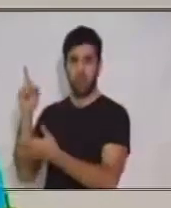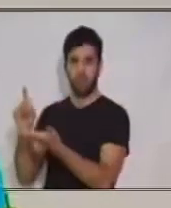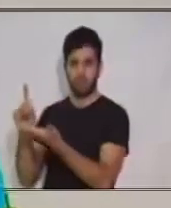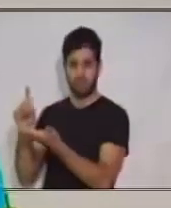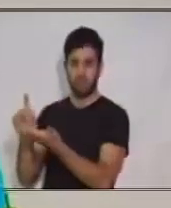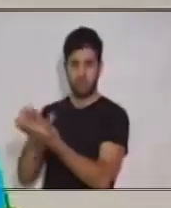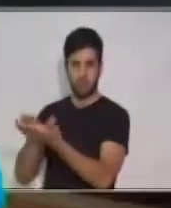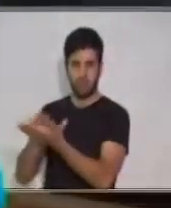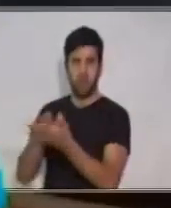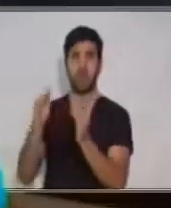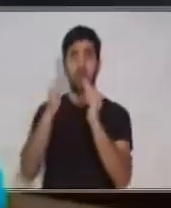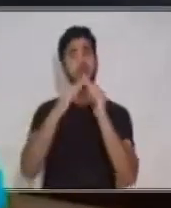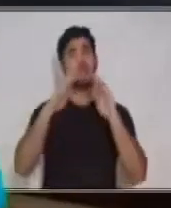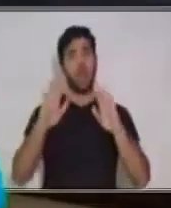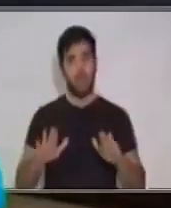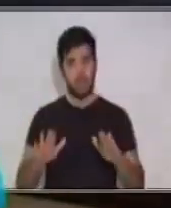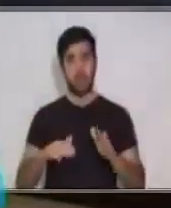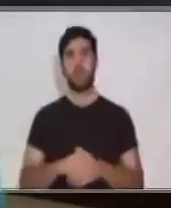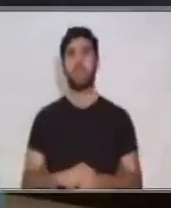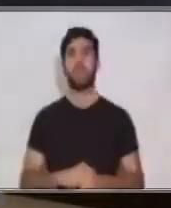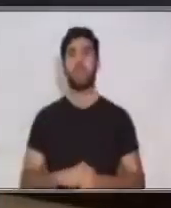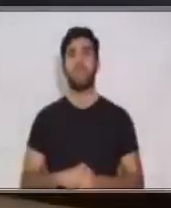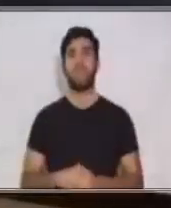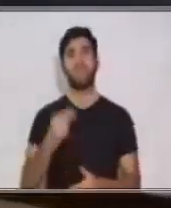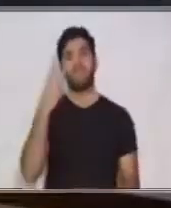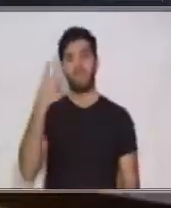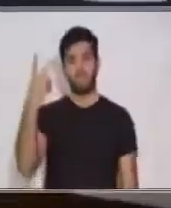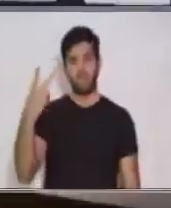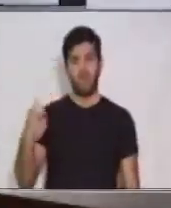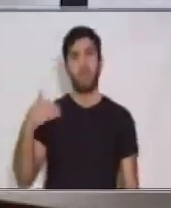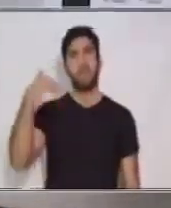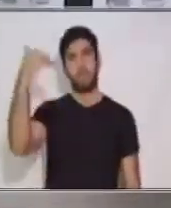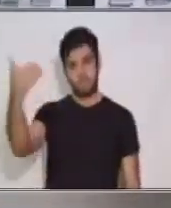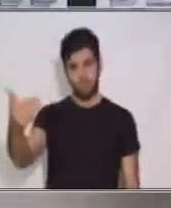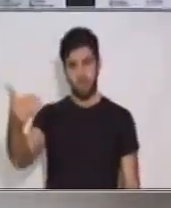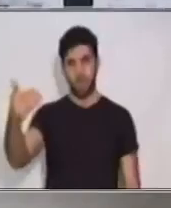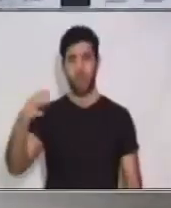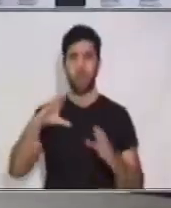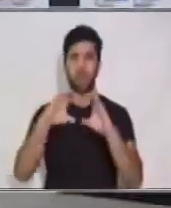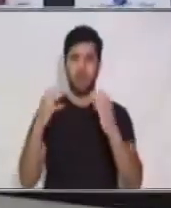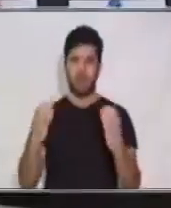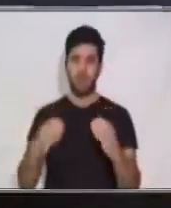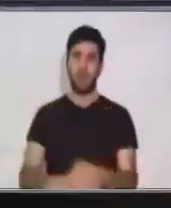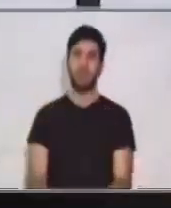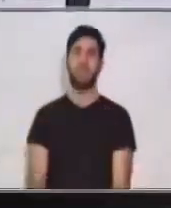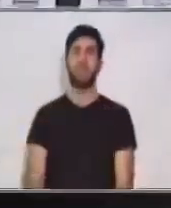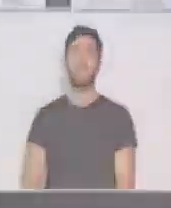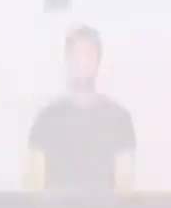Quédate en casa y nos vemos en una próxima clase.